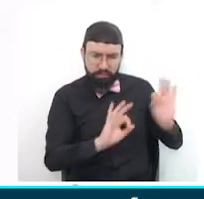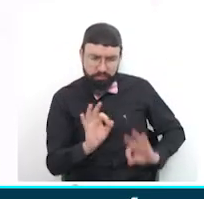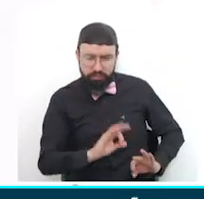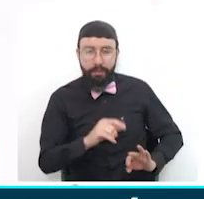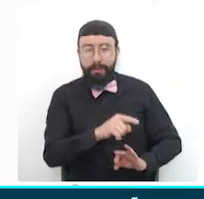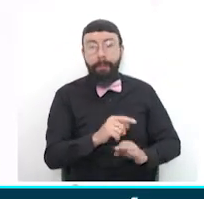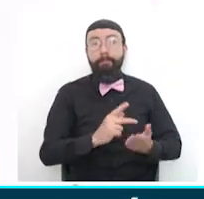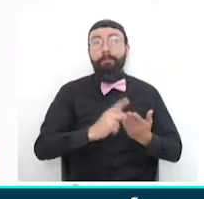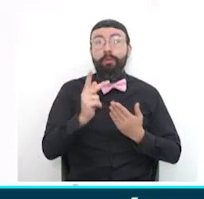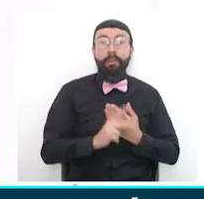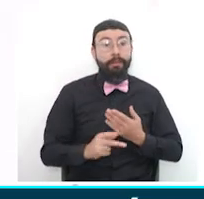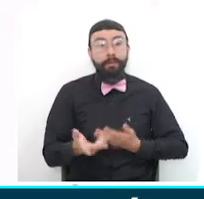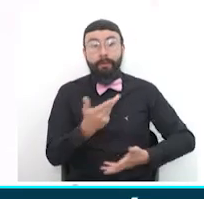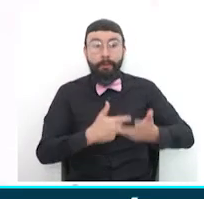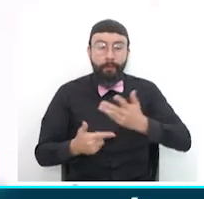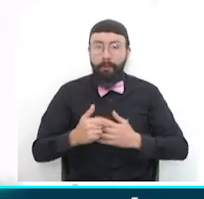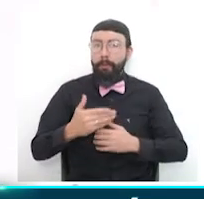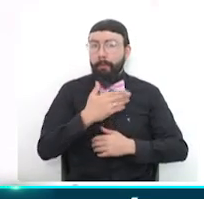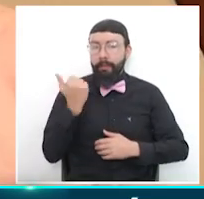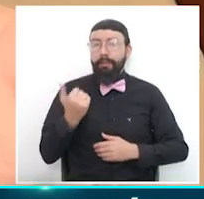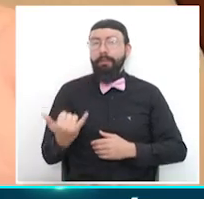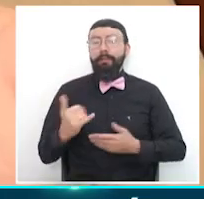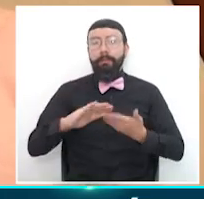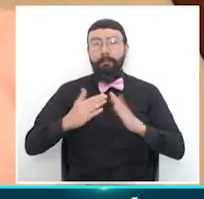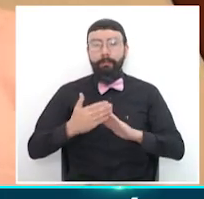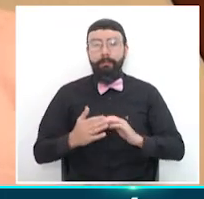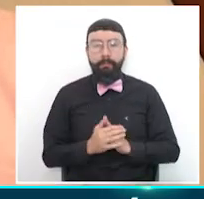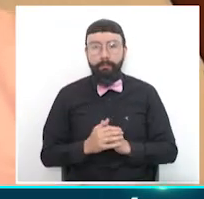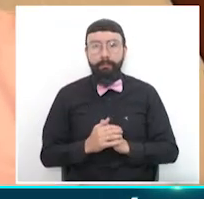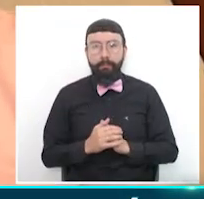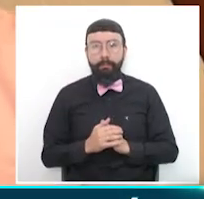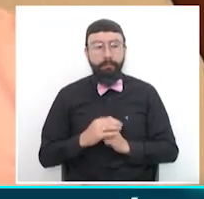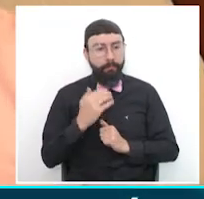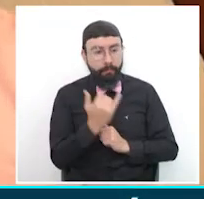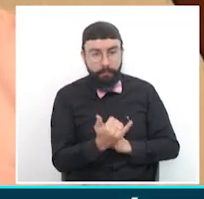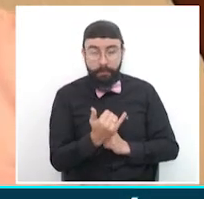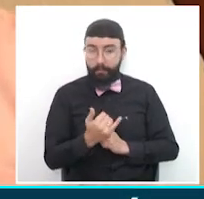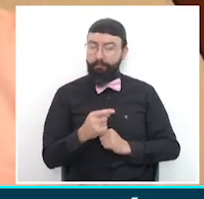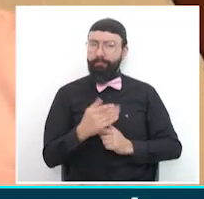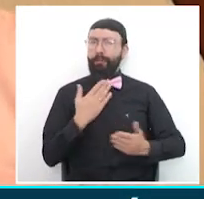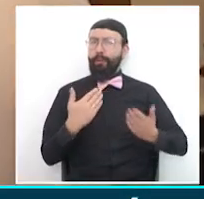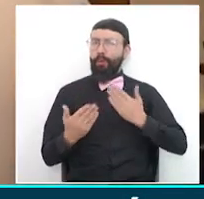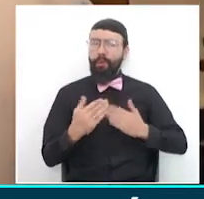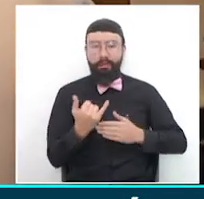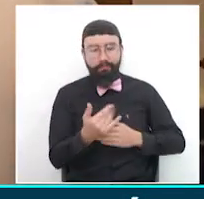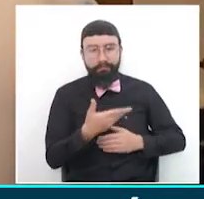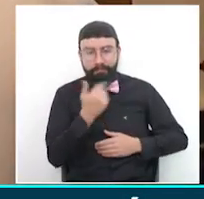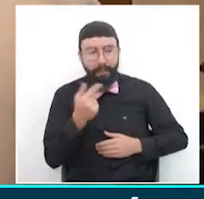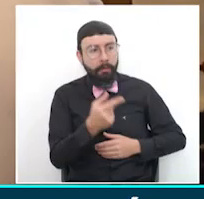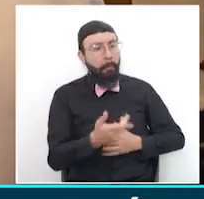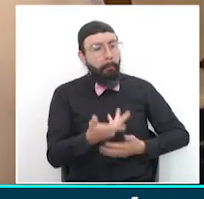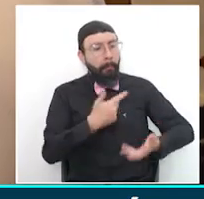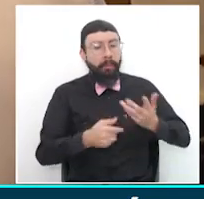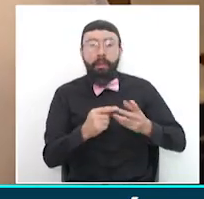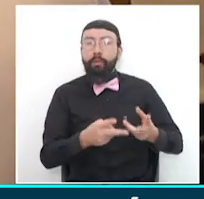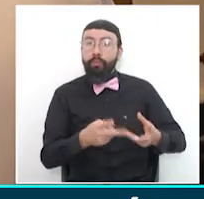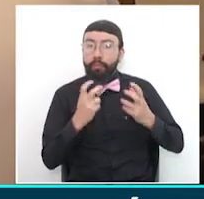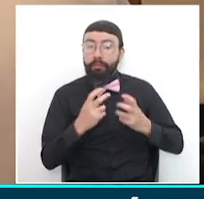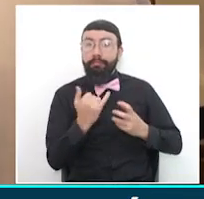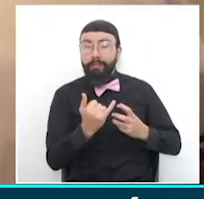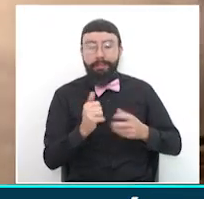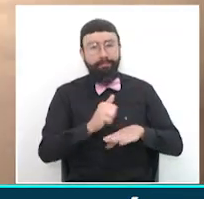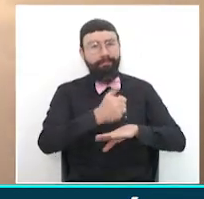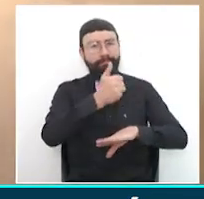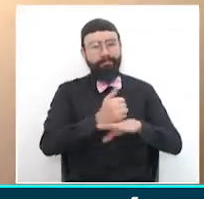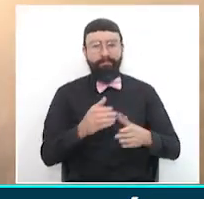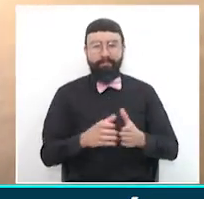que beneficien a las comunidades. Recuperar la confianza ambiental del departamento es el objetivo de la nueva dirección de la Corporación Autónoma